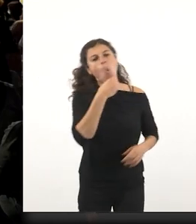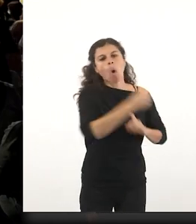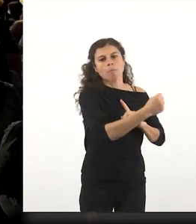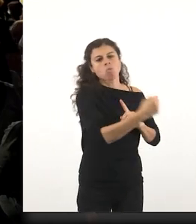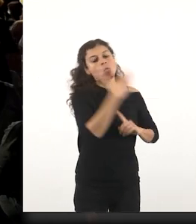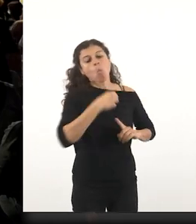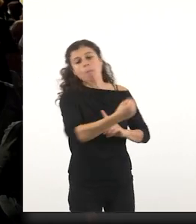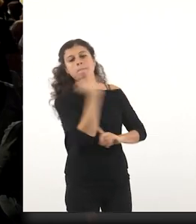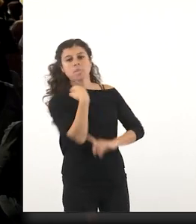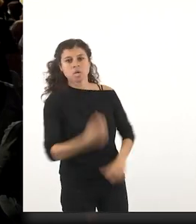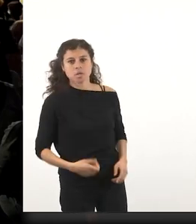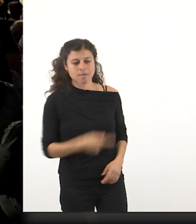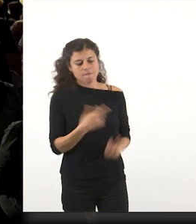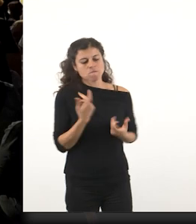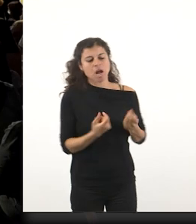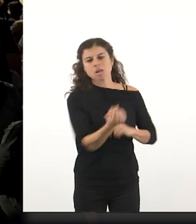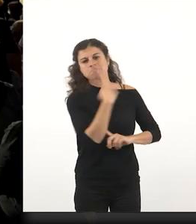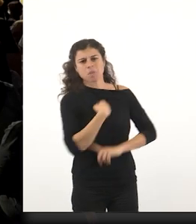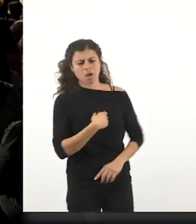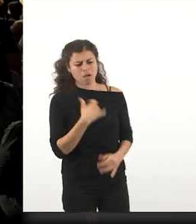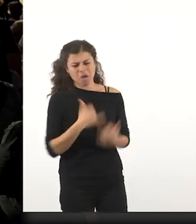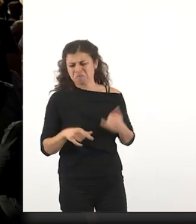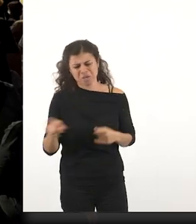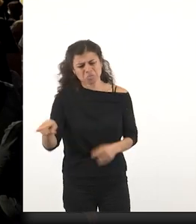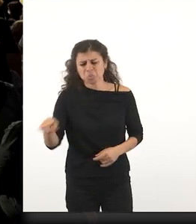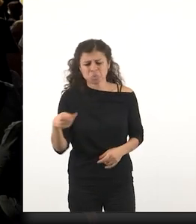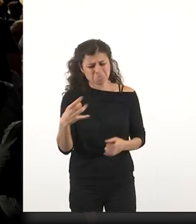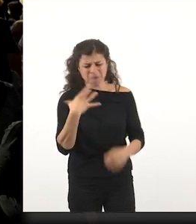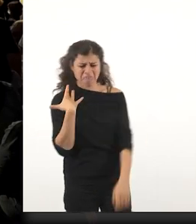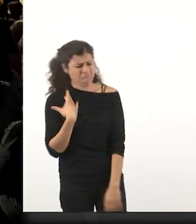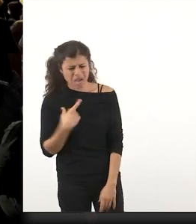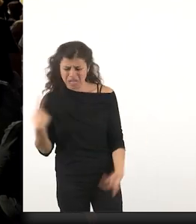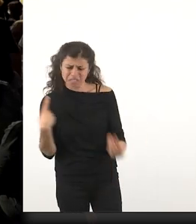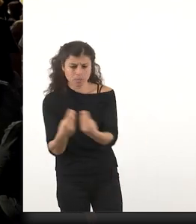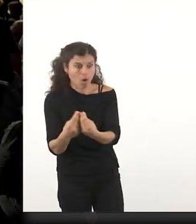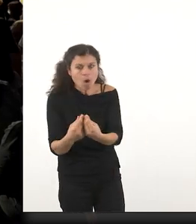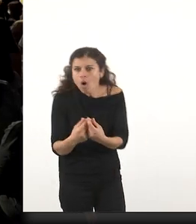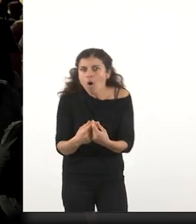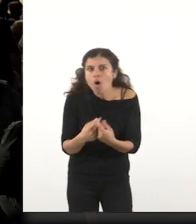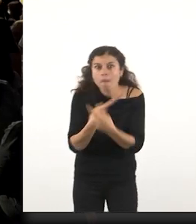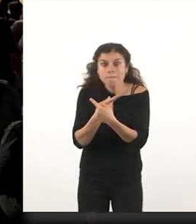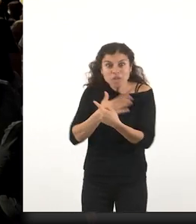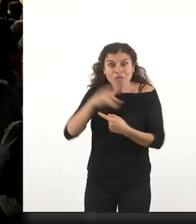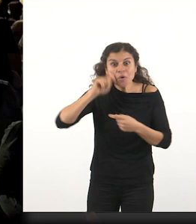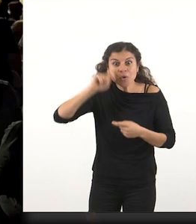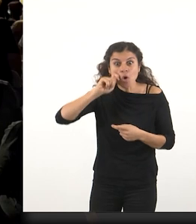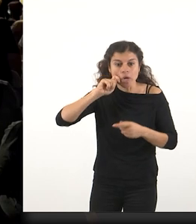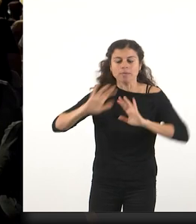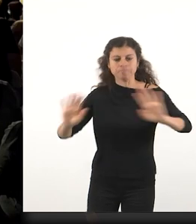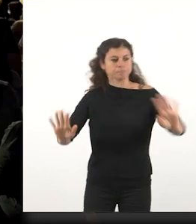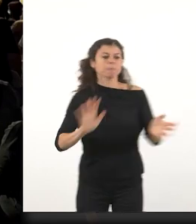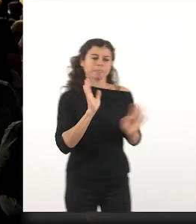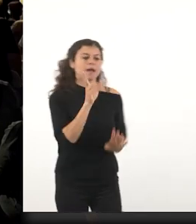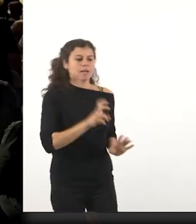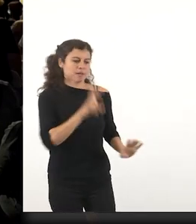baila mucho mejor que yo, tía. Y tú me acabas dejando por otro, tía. ¡Hostia, que mi novio llora! No. Entonces no bailo Braidan delante de